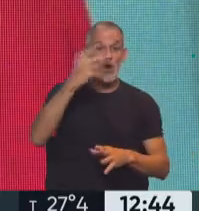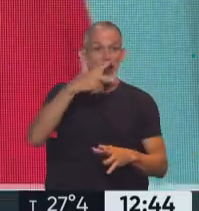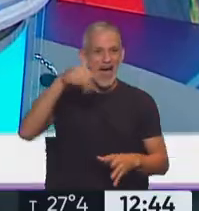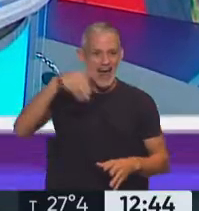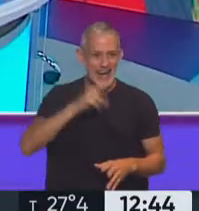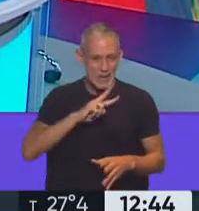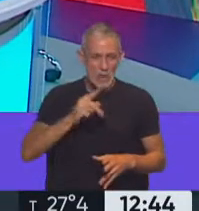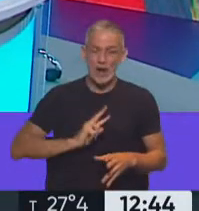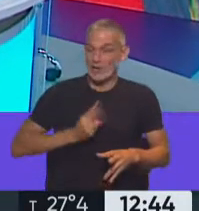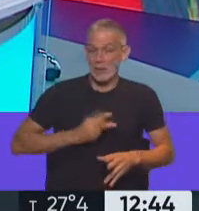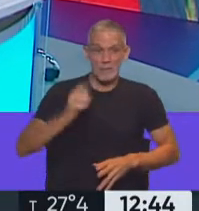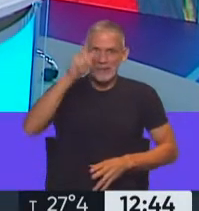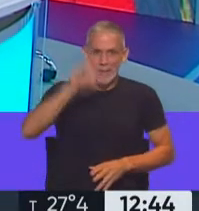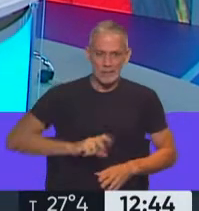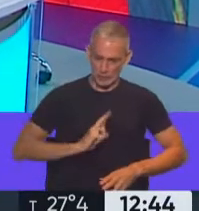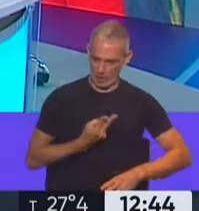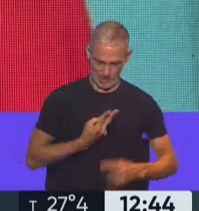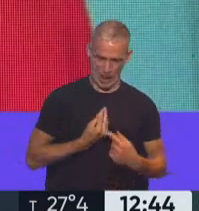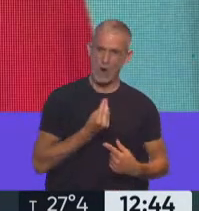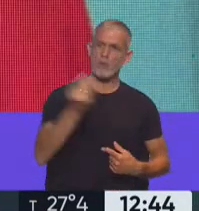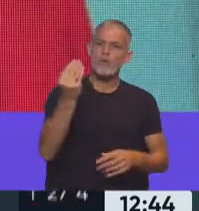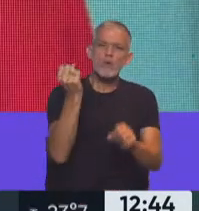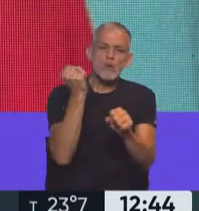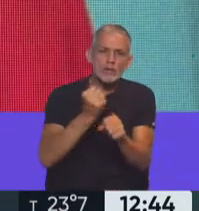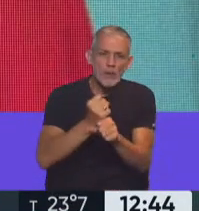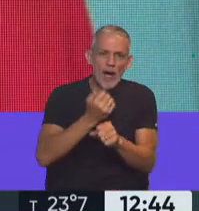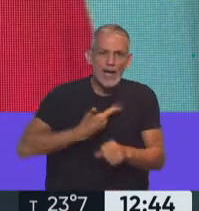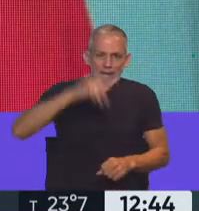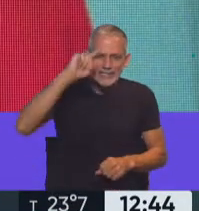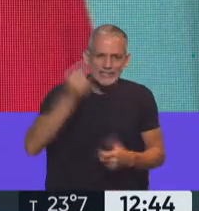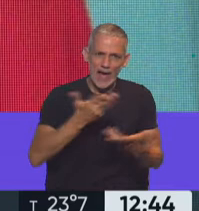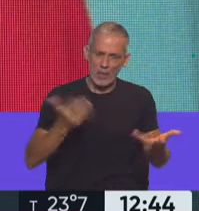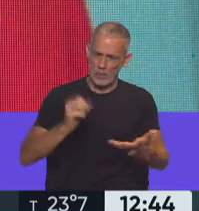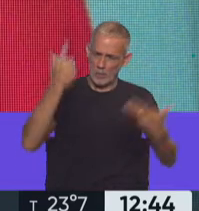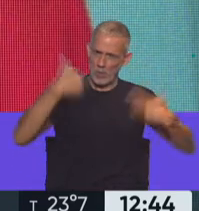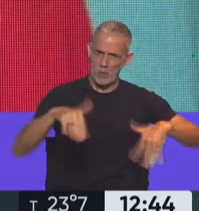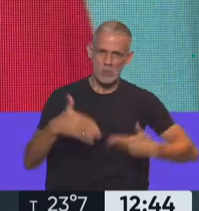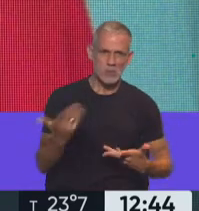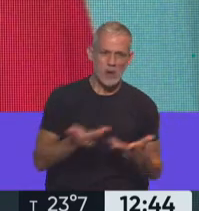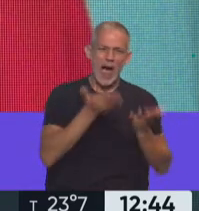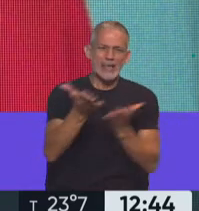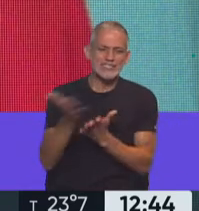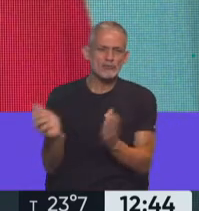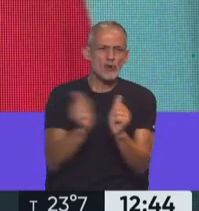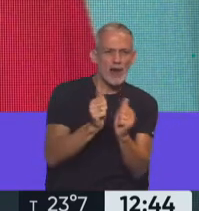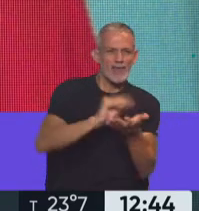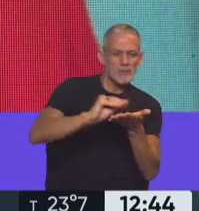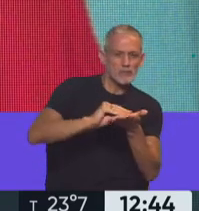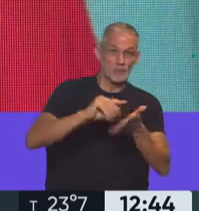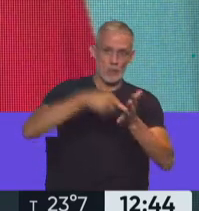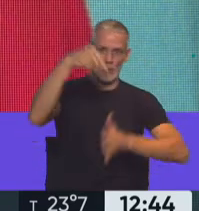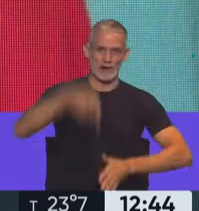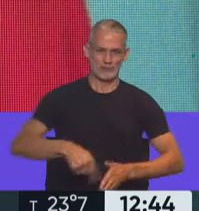persona trans que logró un empleo trabajar en el estado no fue asesora de legisladores de la ciudad